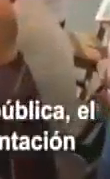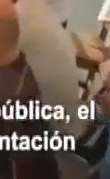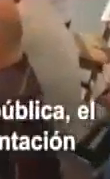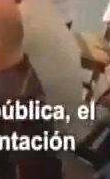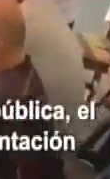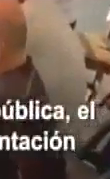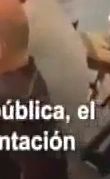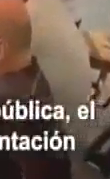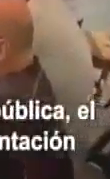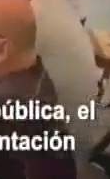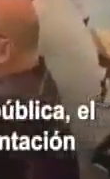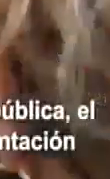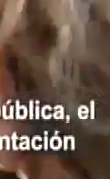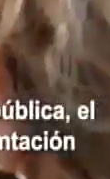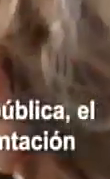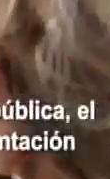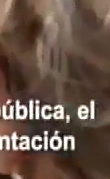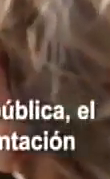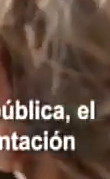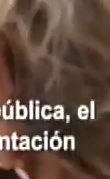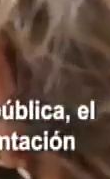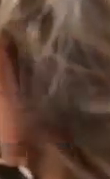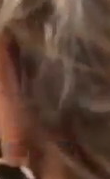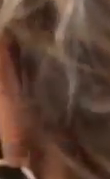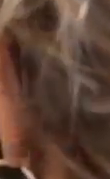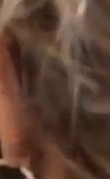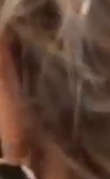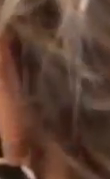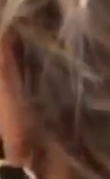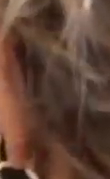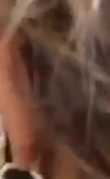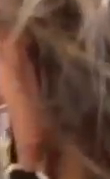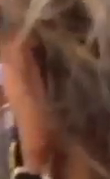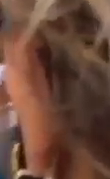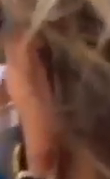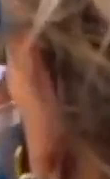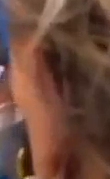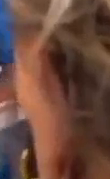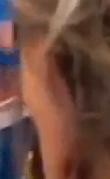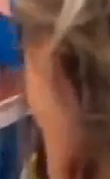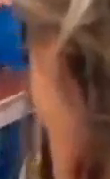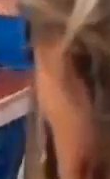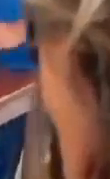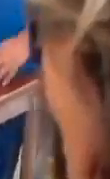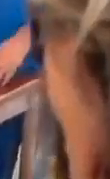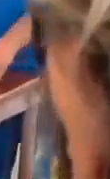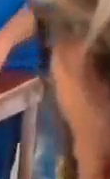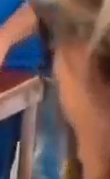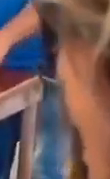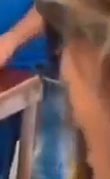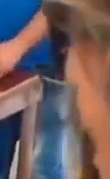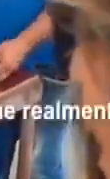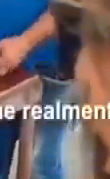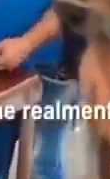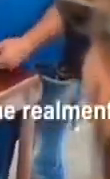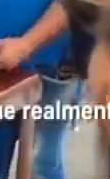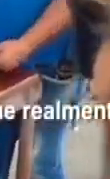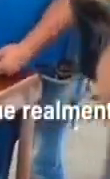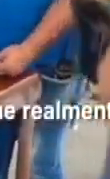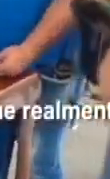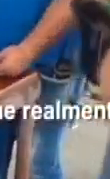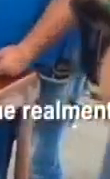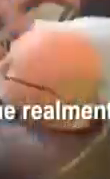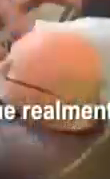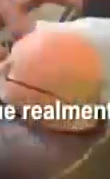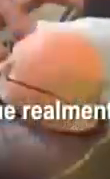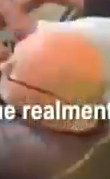la locución del presidente de la República, el presidente Maduro, respecto a la implementación del 1x10 y la Ben App, que me parece